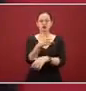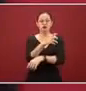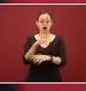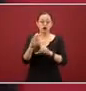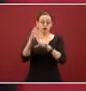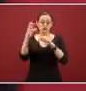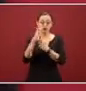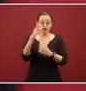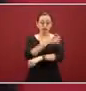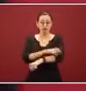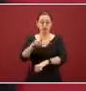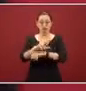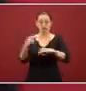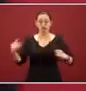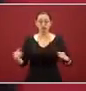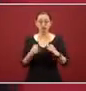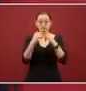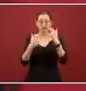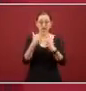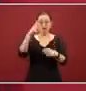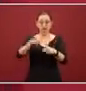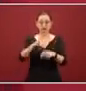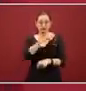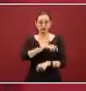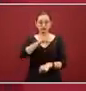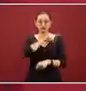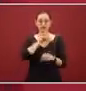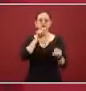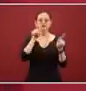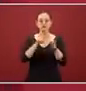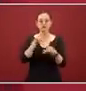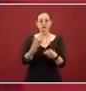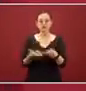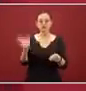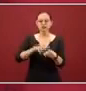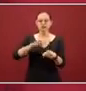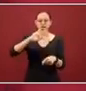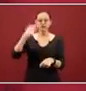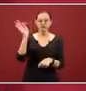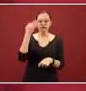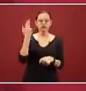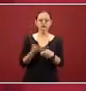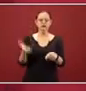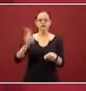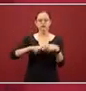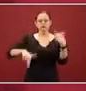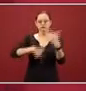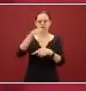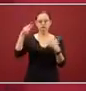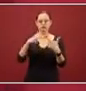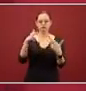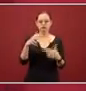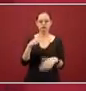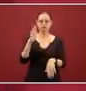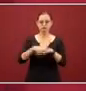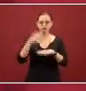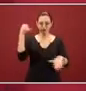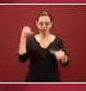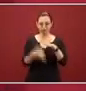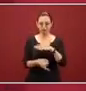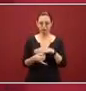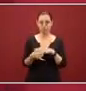Institutos Nacionales de Salud y hospitales federales y los hospitales regionales de alta especialidad, que